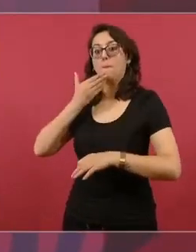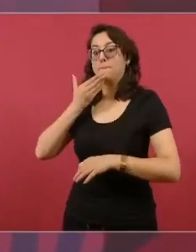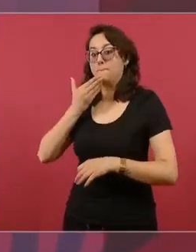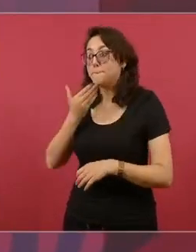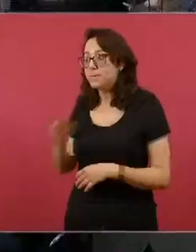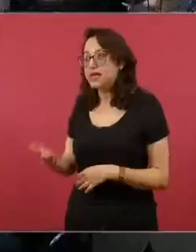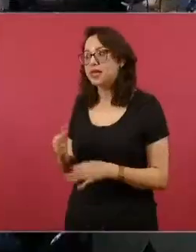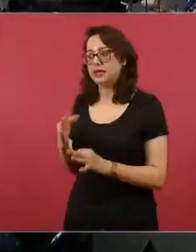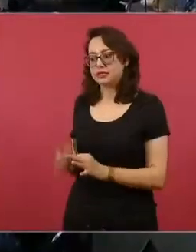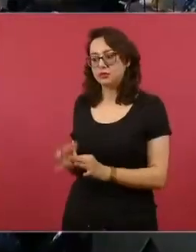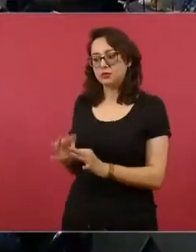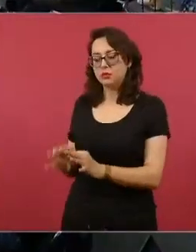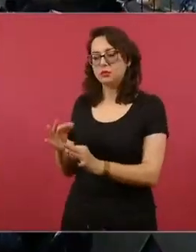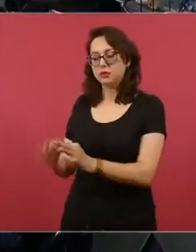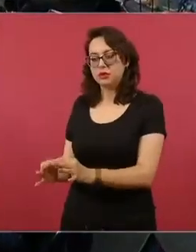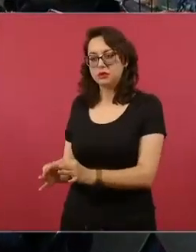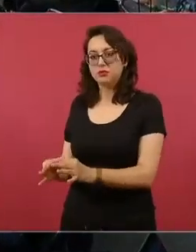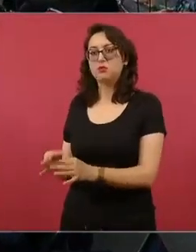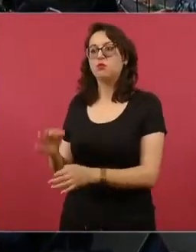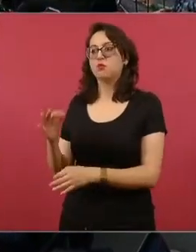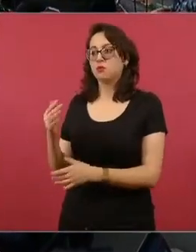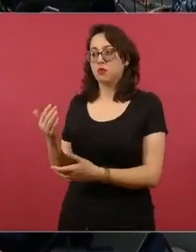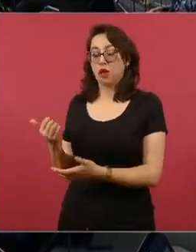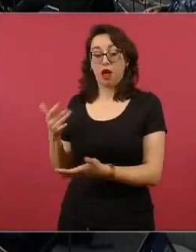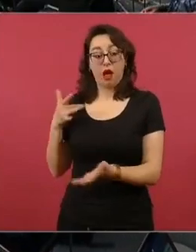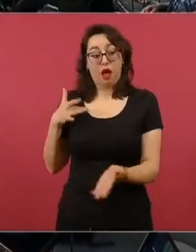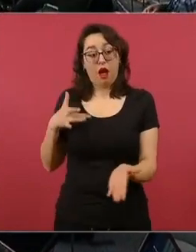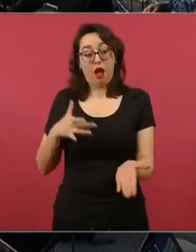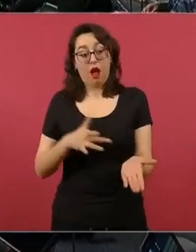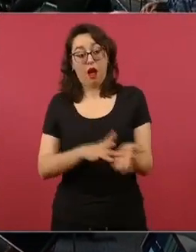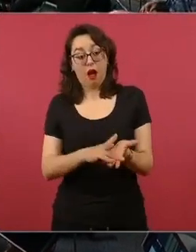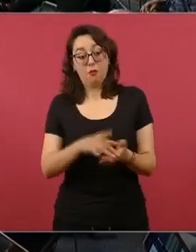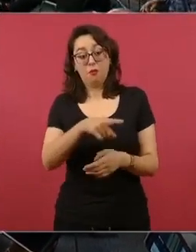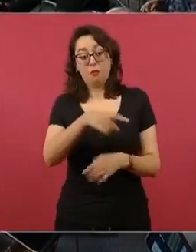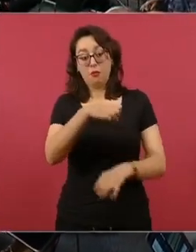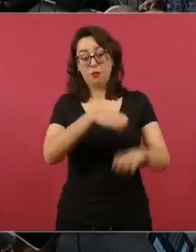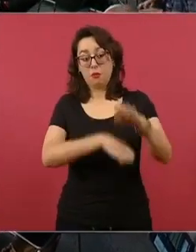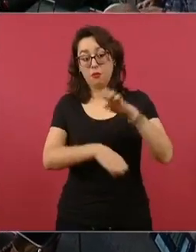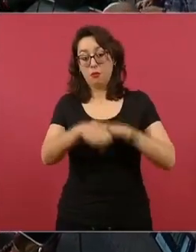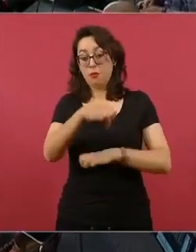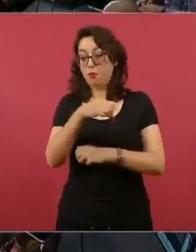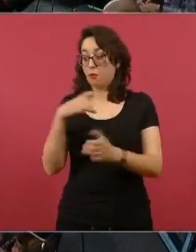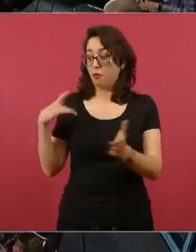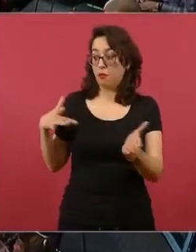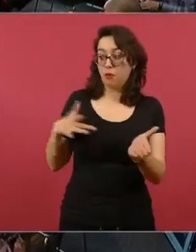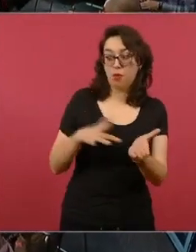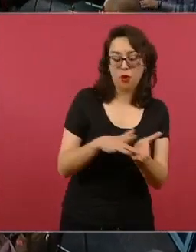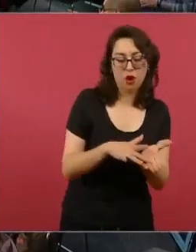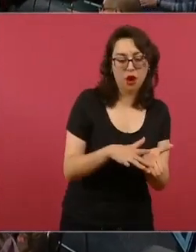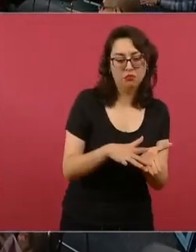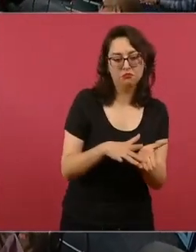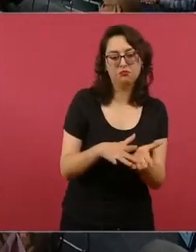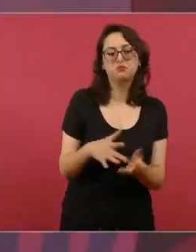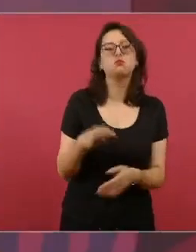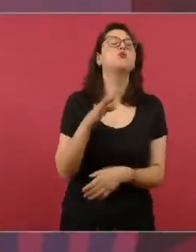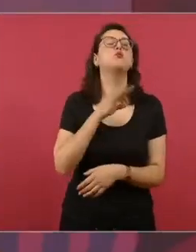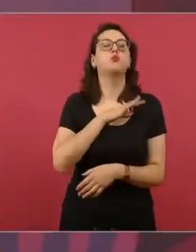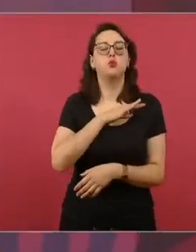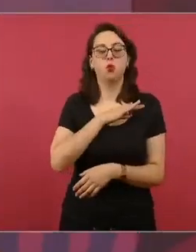con el gobierno, con Infonavit, con el seguro, con el